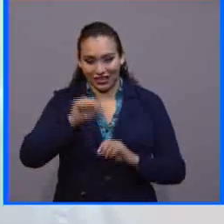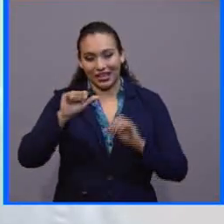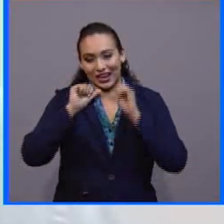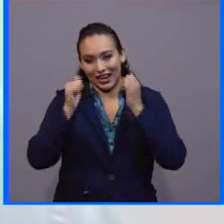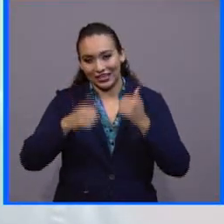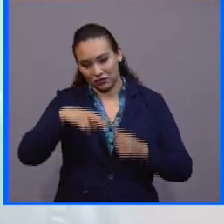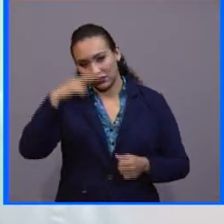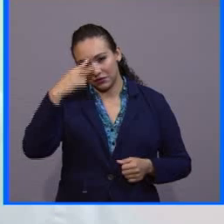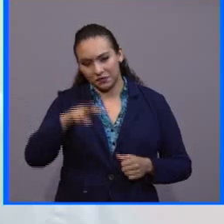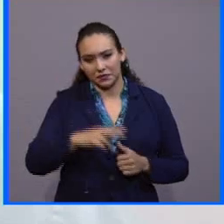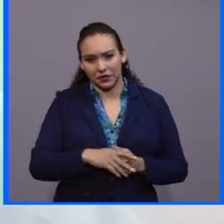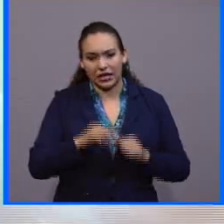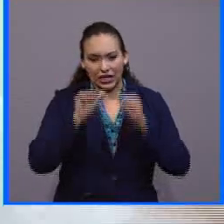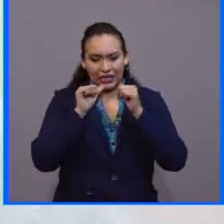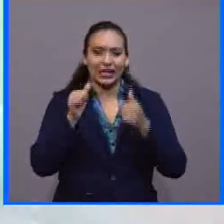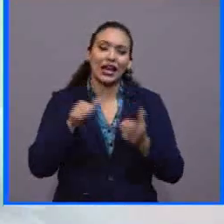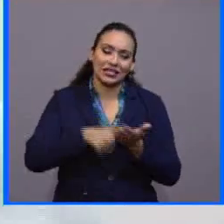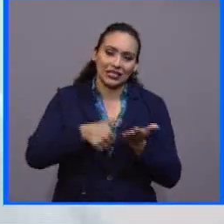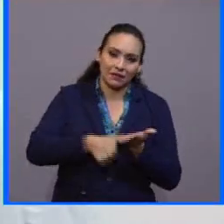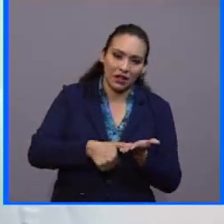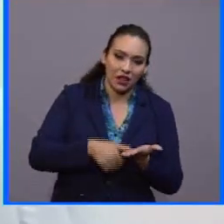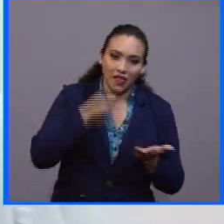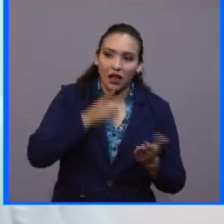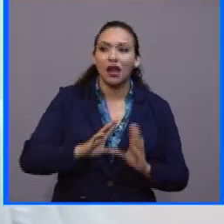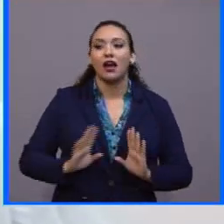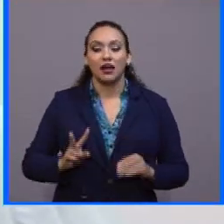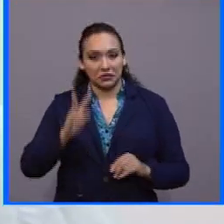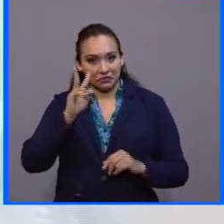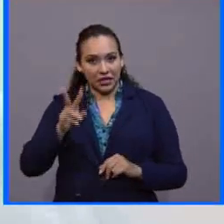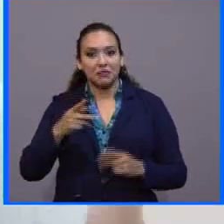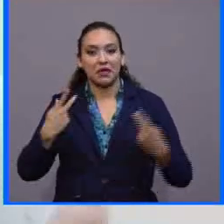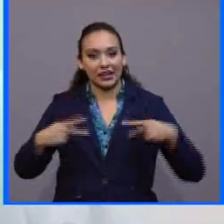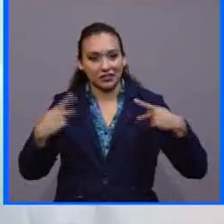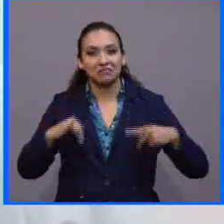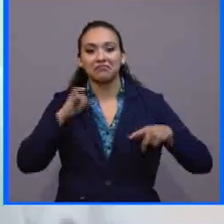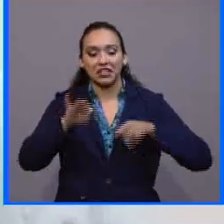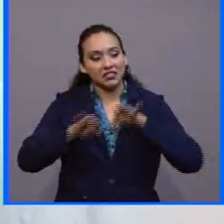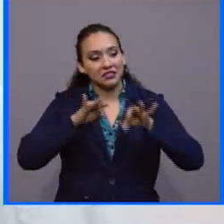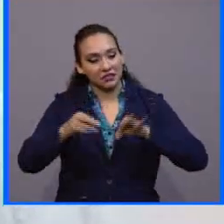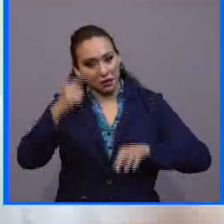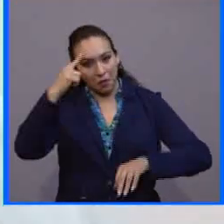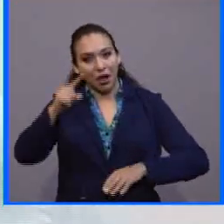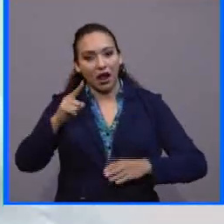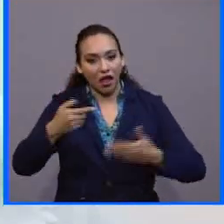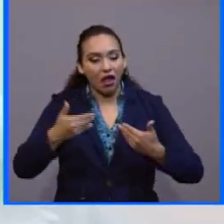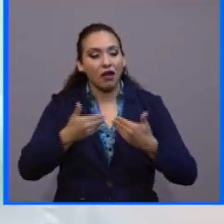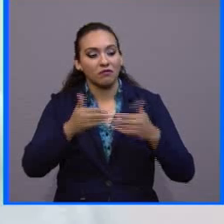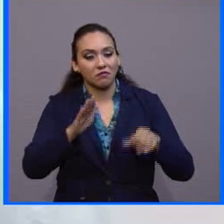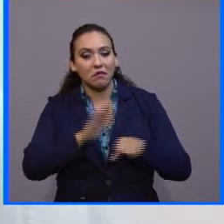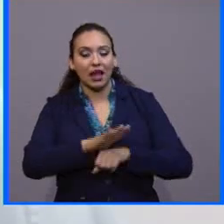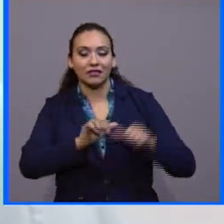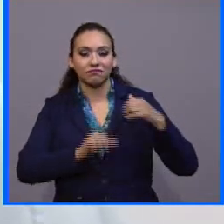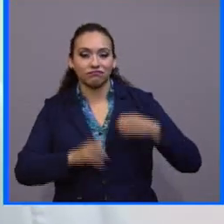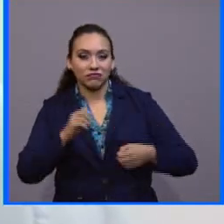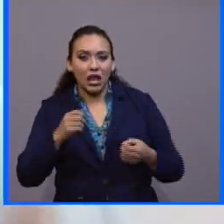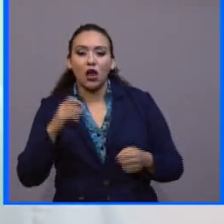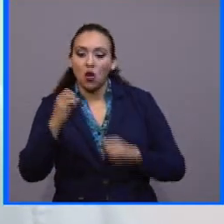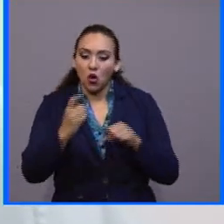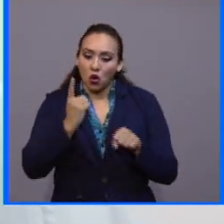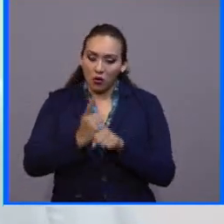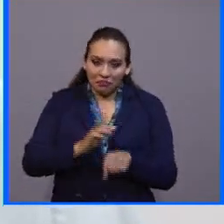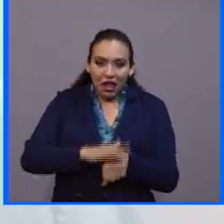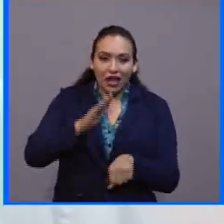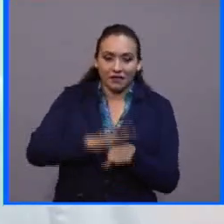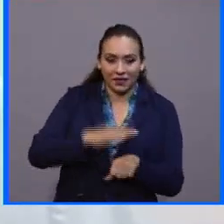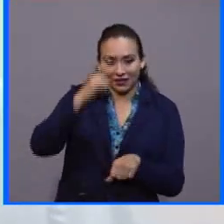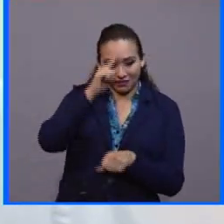independientemente del proceso de la reforma siga habiendo una apertura desde el Poder Judicial a estos temas en